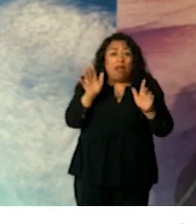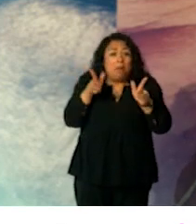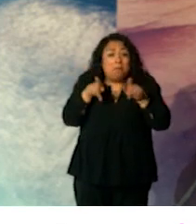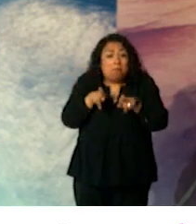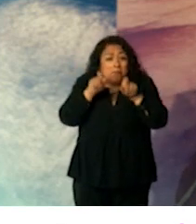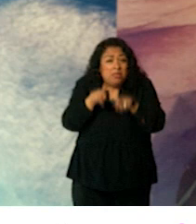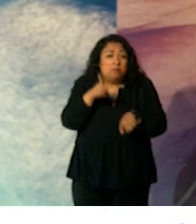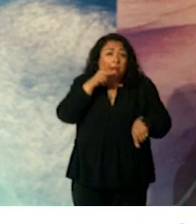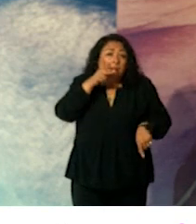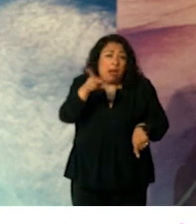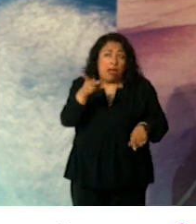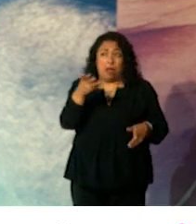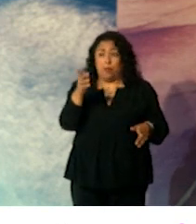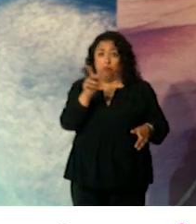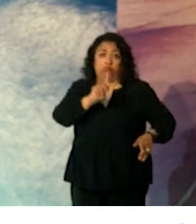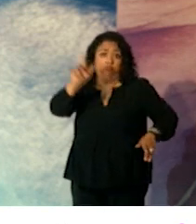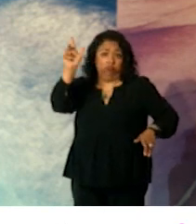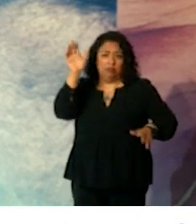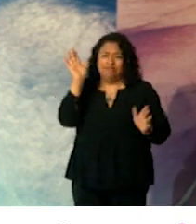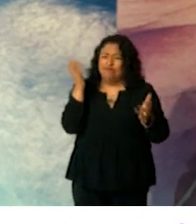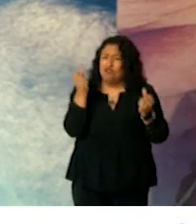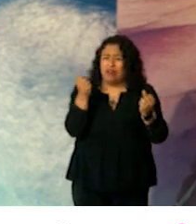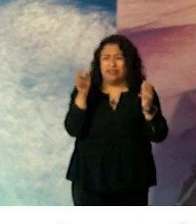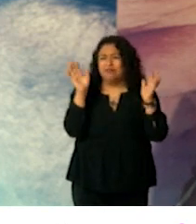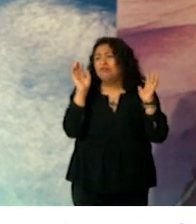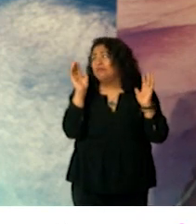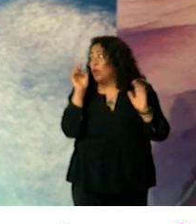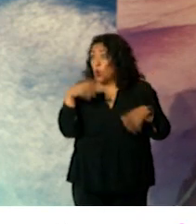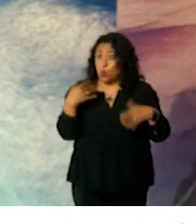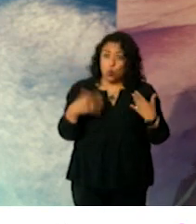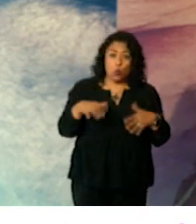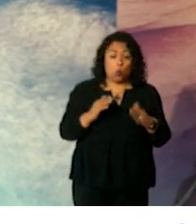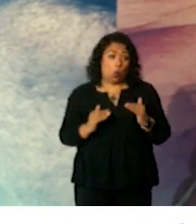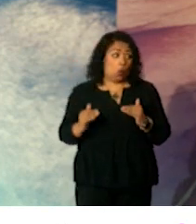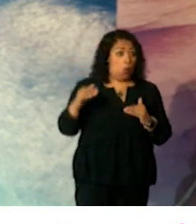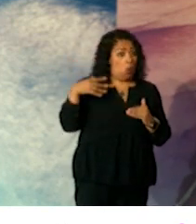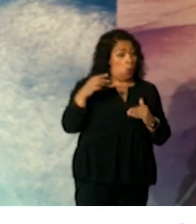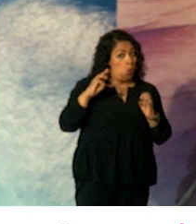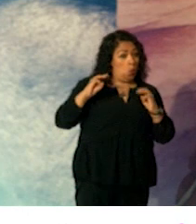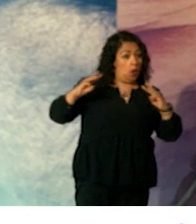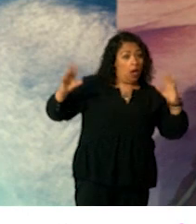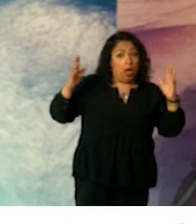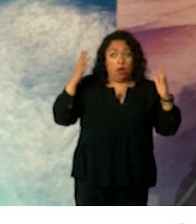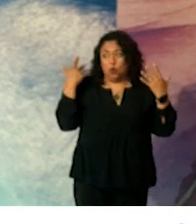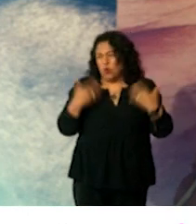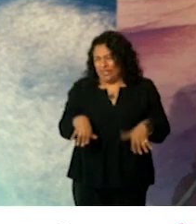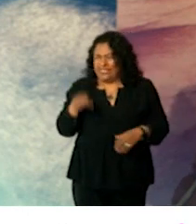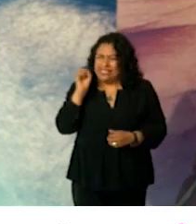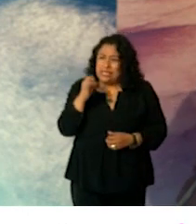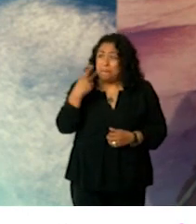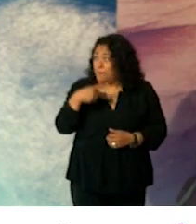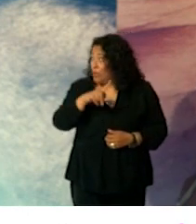ese tecnicismo tan fuerte, pues sí, vamos a vernos así, wow, etcétera, como, y así,